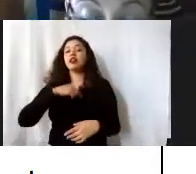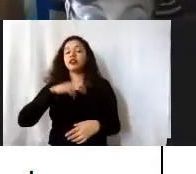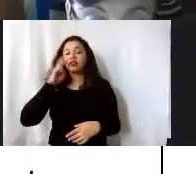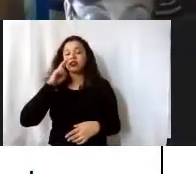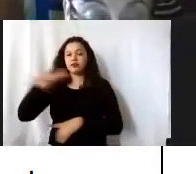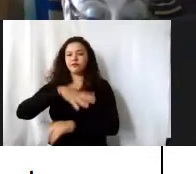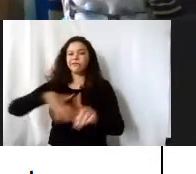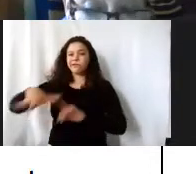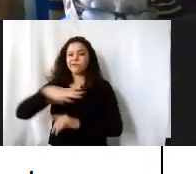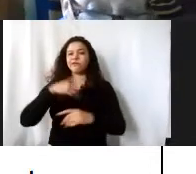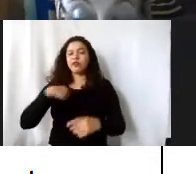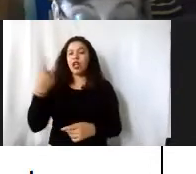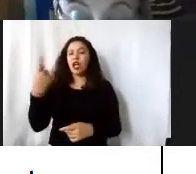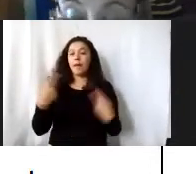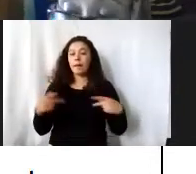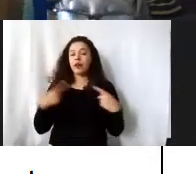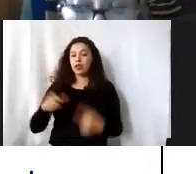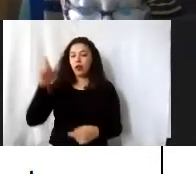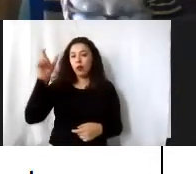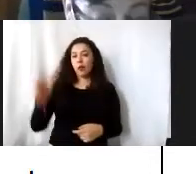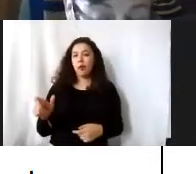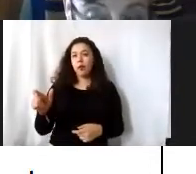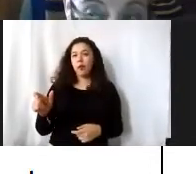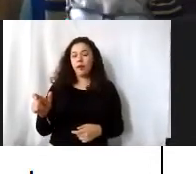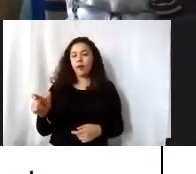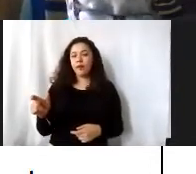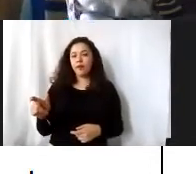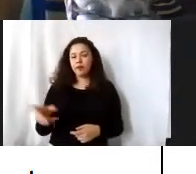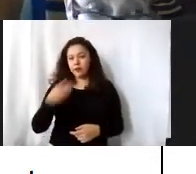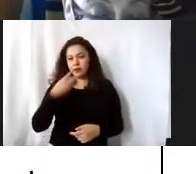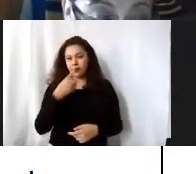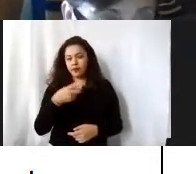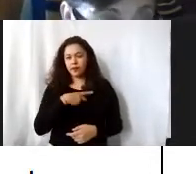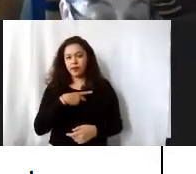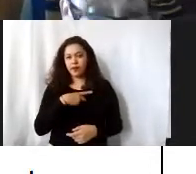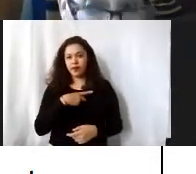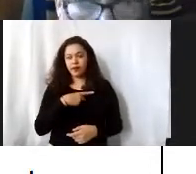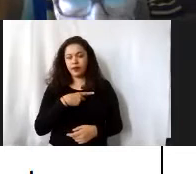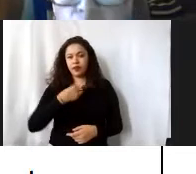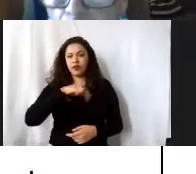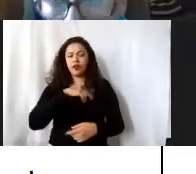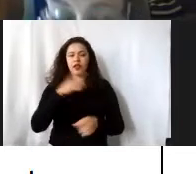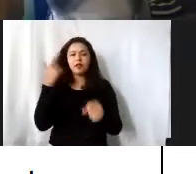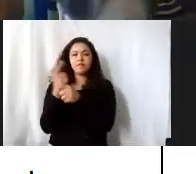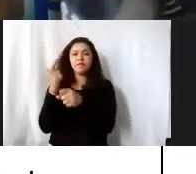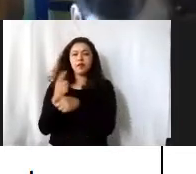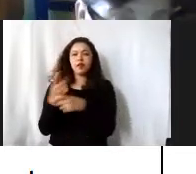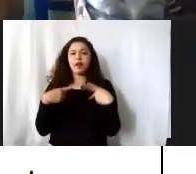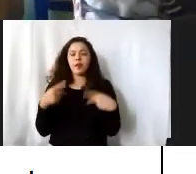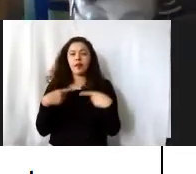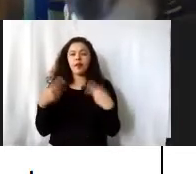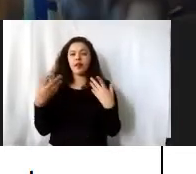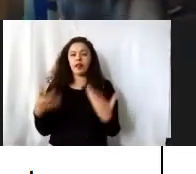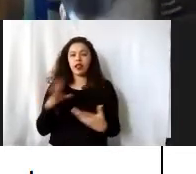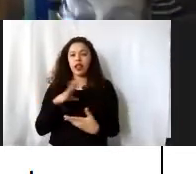una persona de entrada nos diga y nos demos cuenta que es una persona que cuenta con los medios,